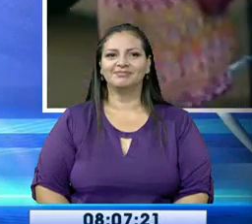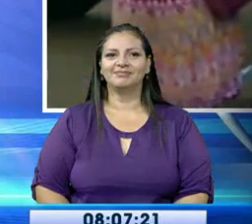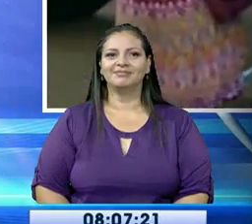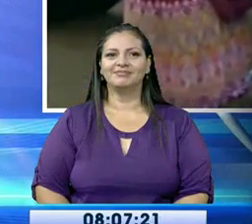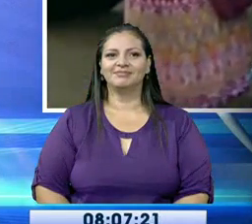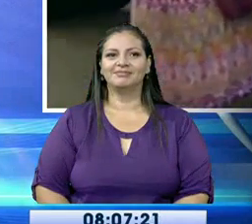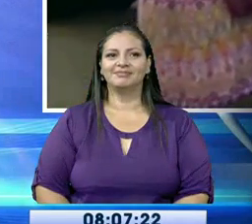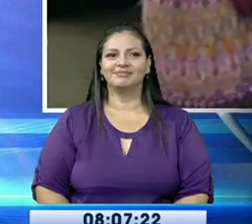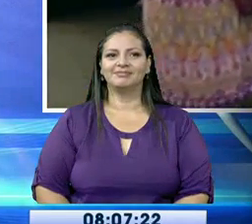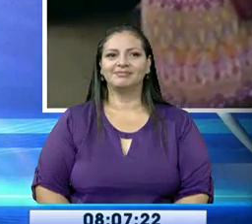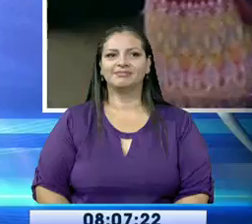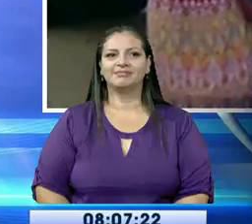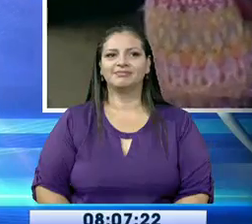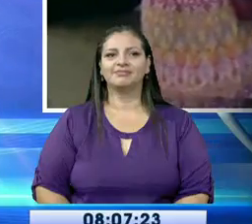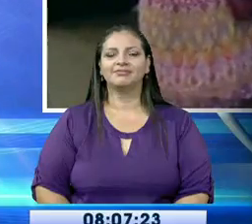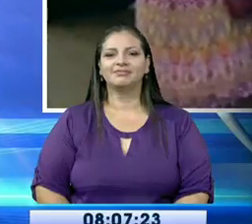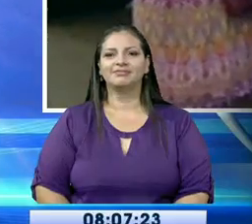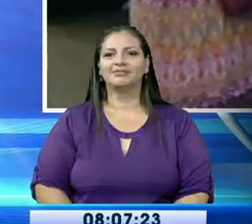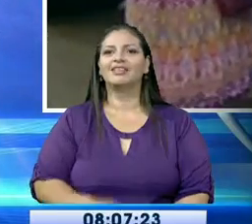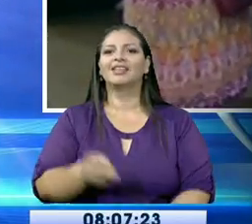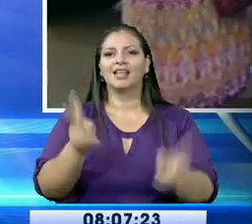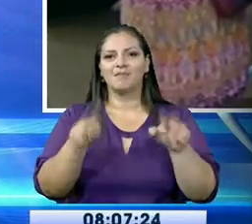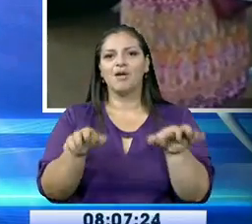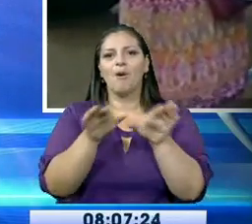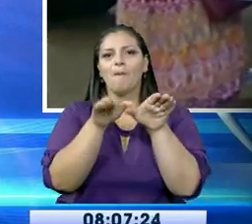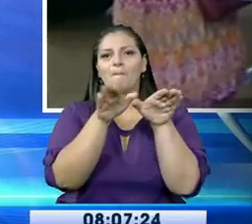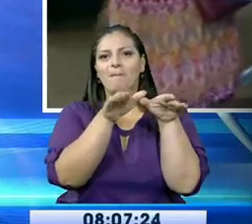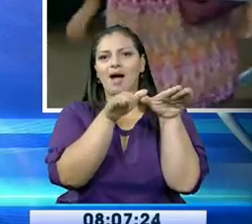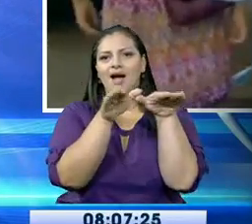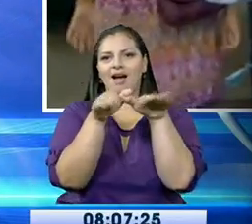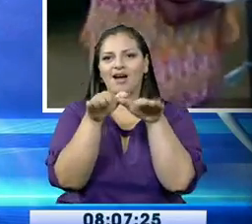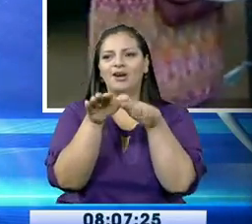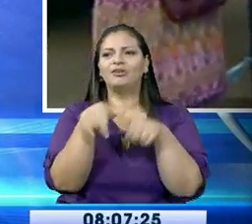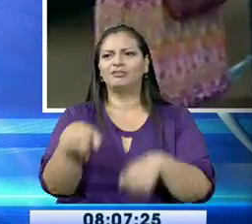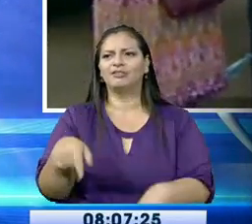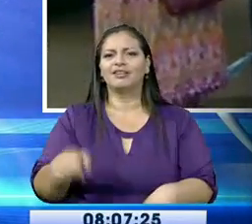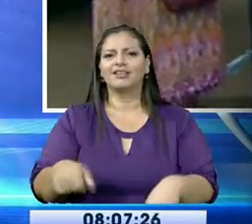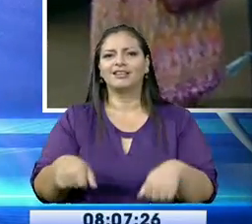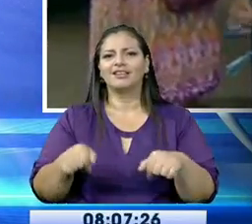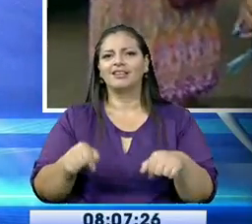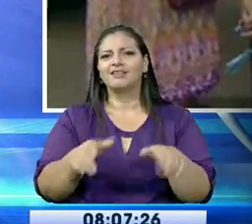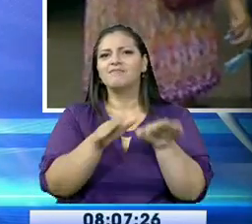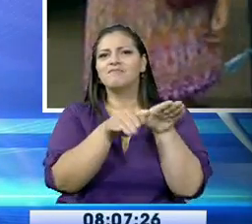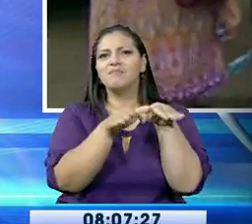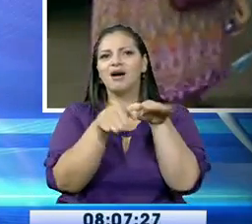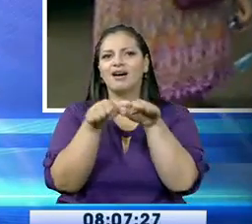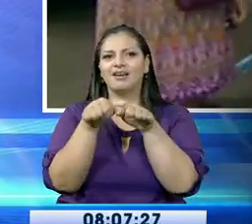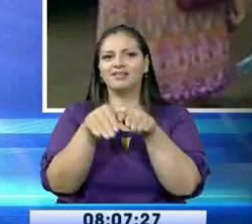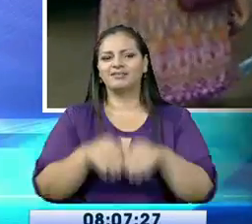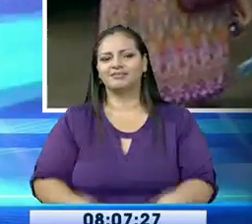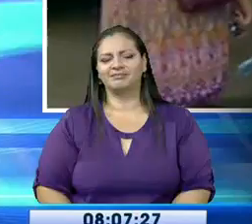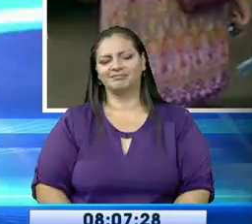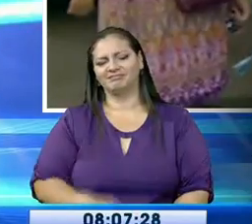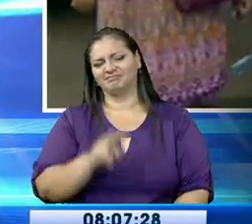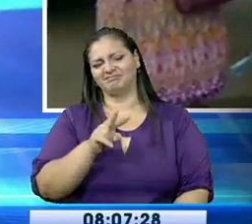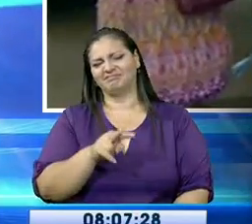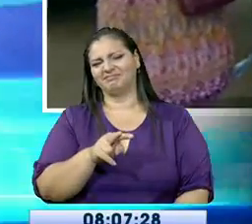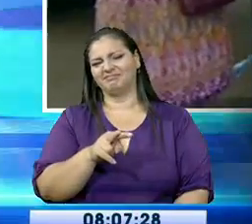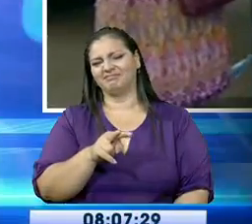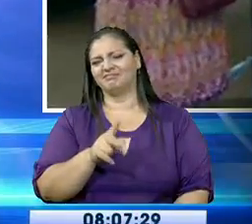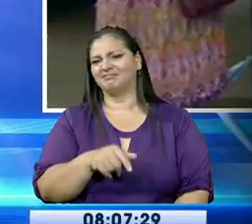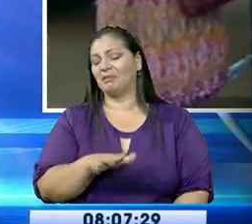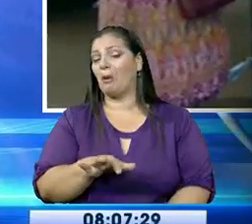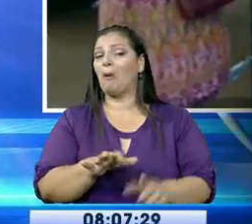También. Ah, también tenemos un pájaro perro. Claro. Pero eso es una especie media especial, ¿no? Medio híbrido. Pero también